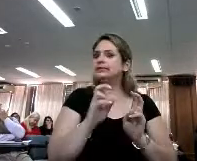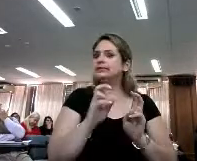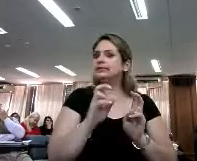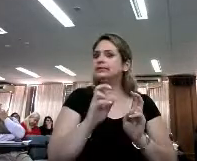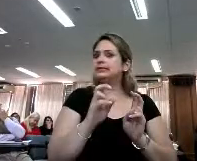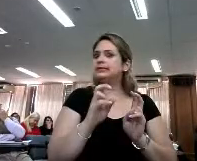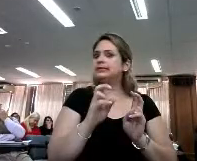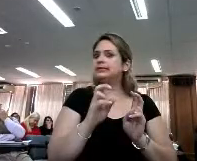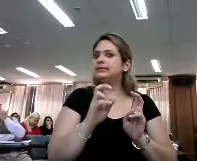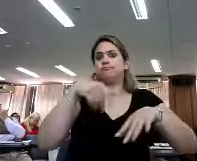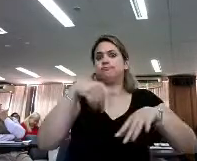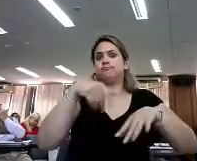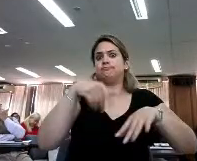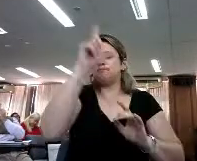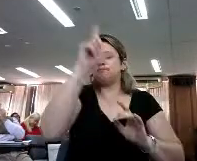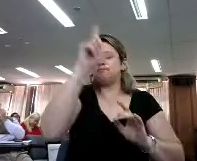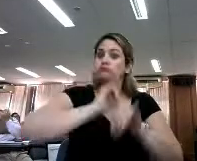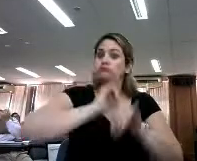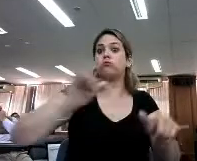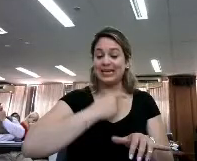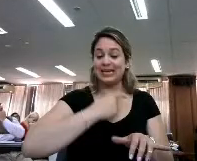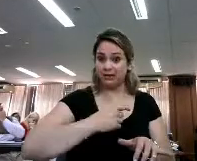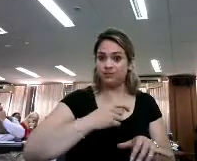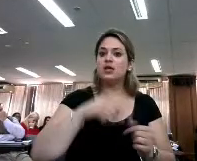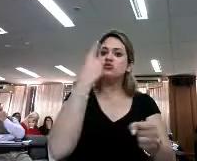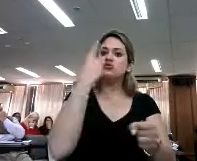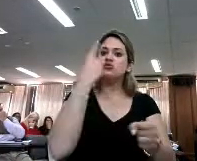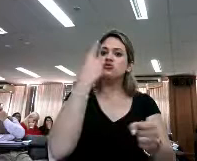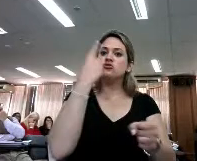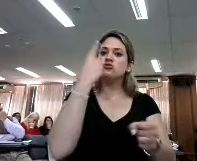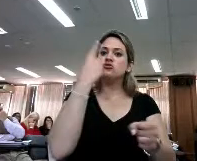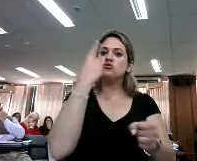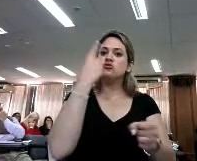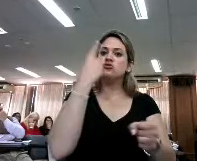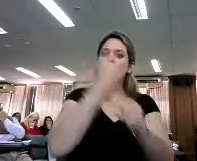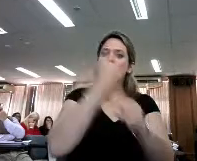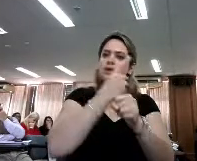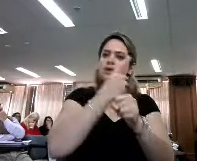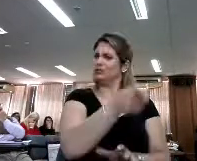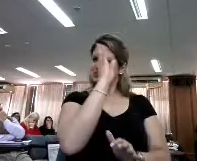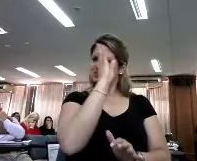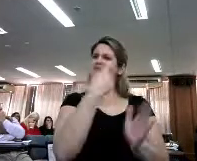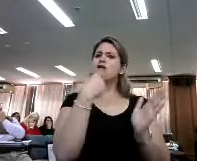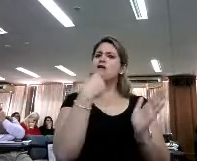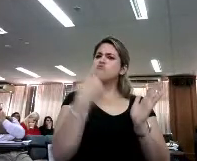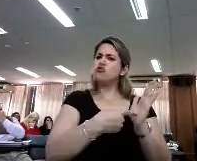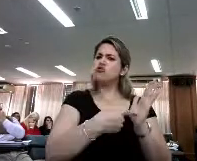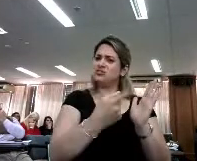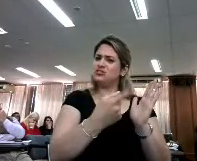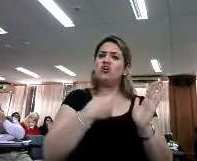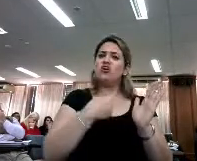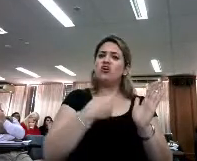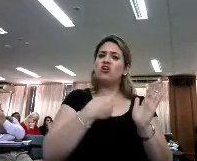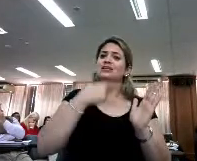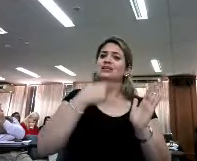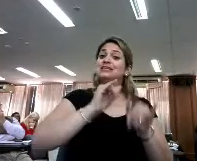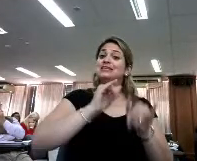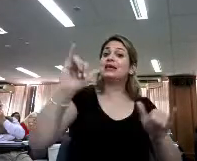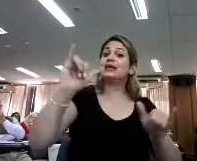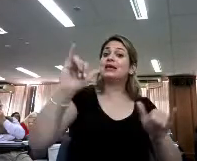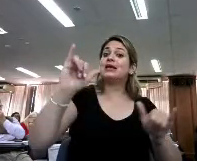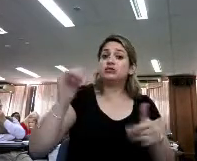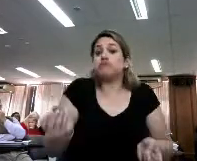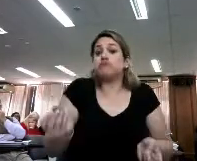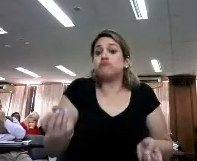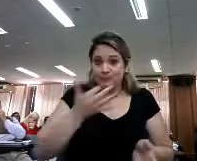país. Y lo primero que le pedimos a los docentes es, ¿usted sabe cuáles son las condiciones de esa publicación? Porque